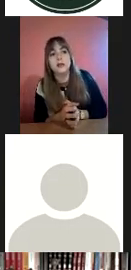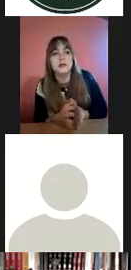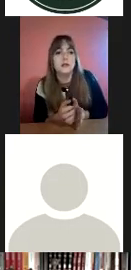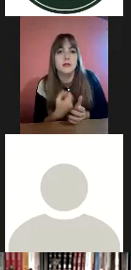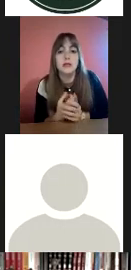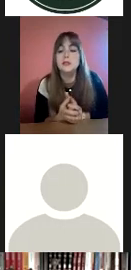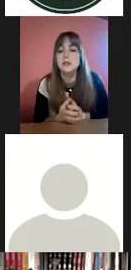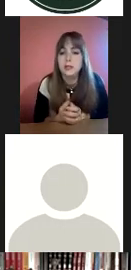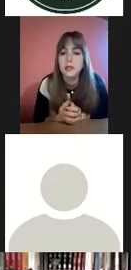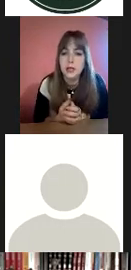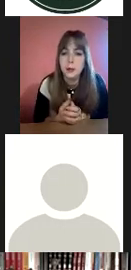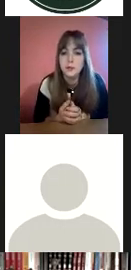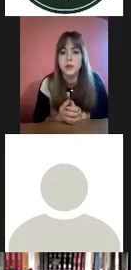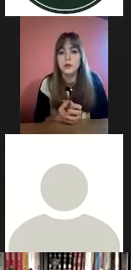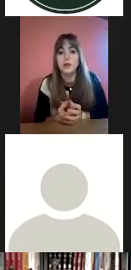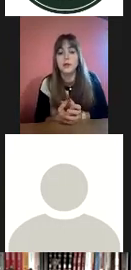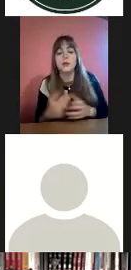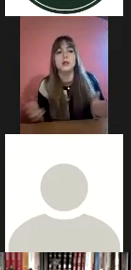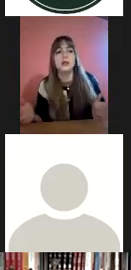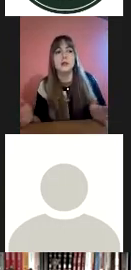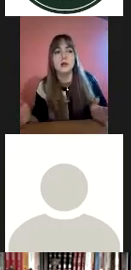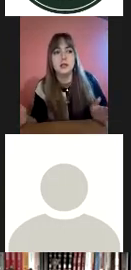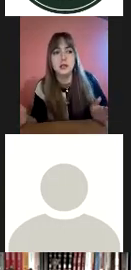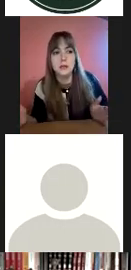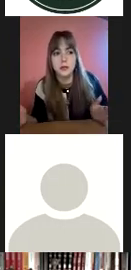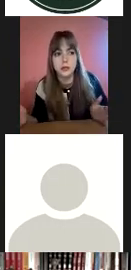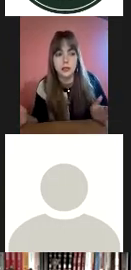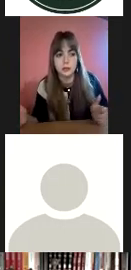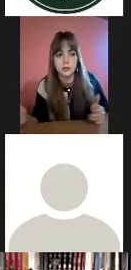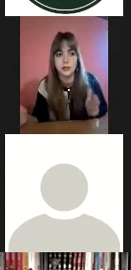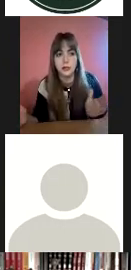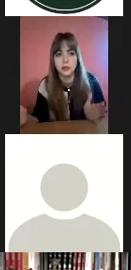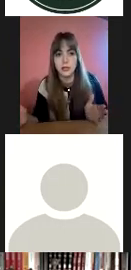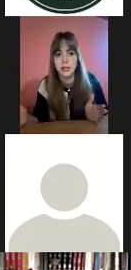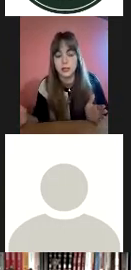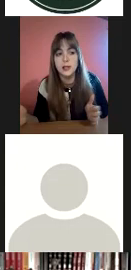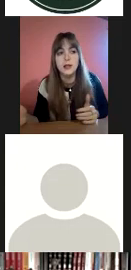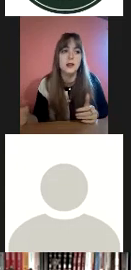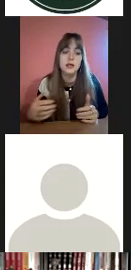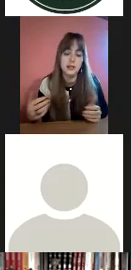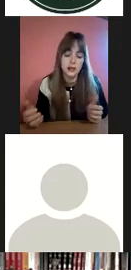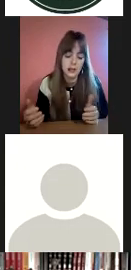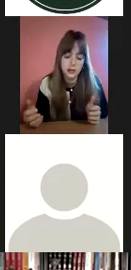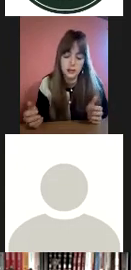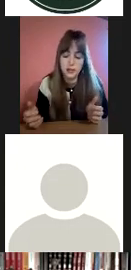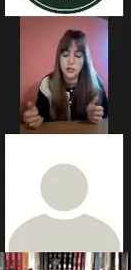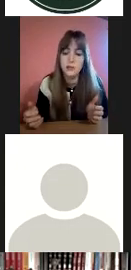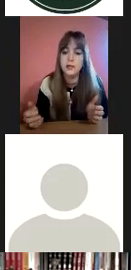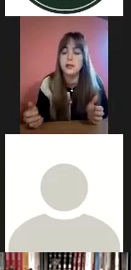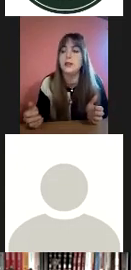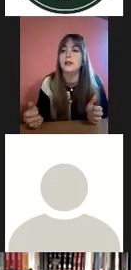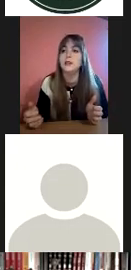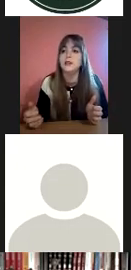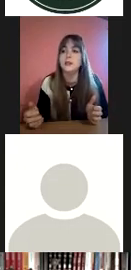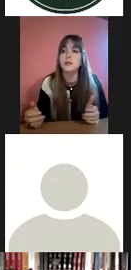por inacción del Estado, porque mismo si dejamos cantidad de perros y gatos en situación de calle, el Estado no hace